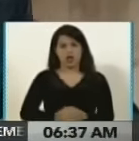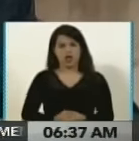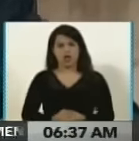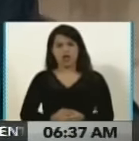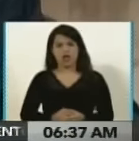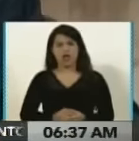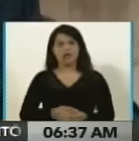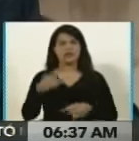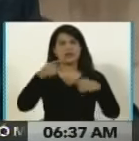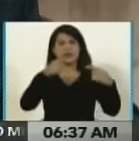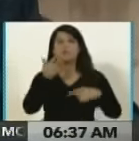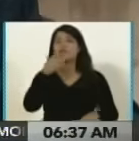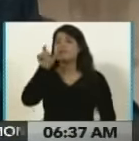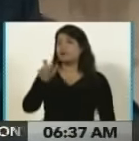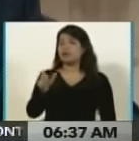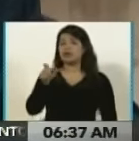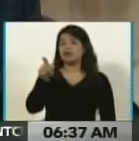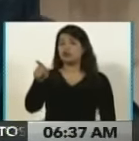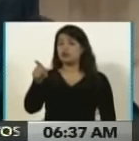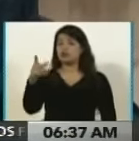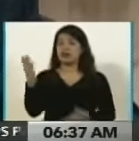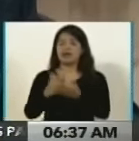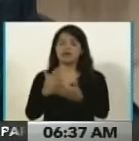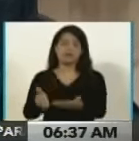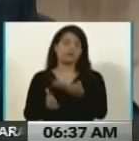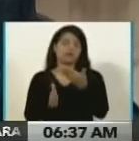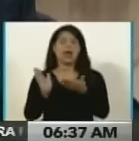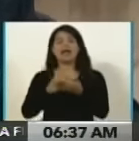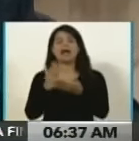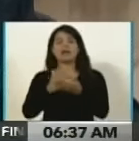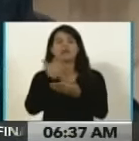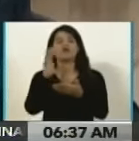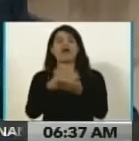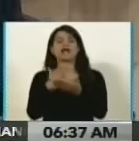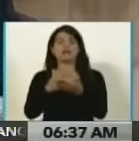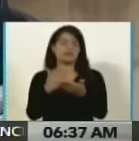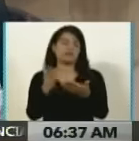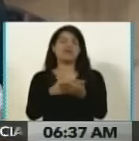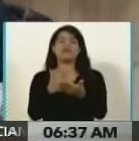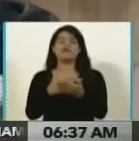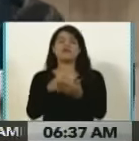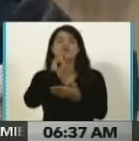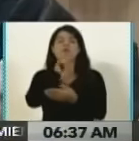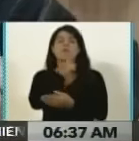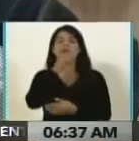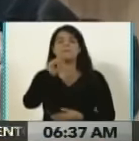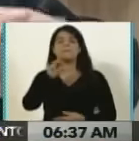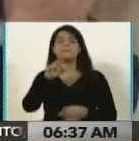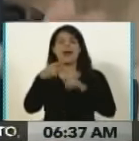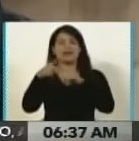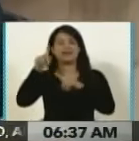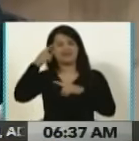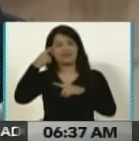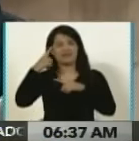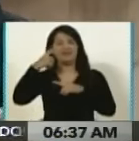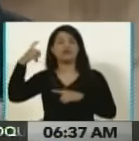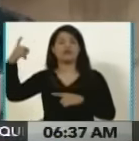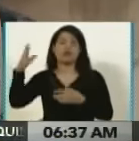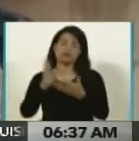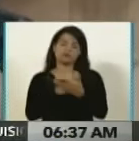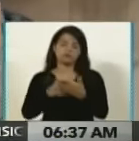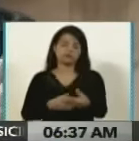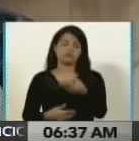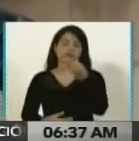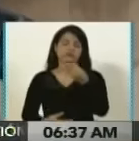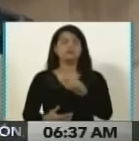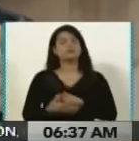que lo encontrara en la calle con un libro de Marx, por ejemplo, iba detenido. O sea, no se podía, en ninguna librería podía